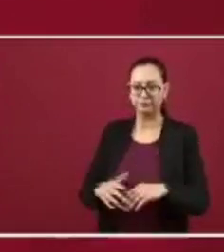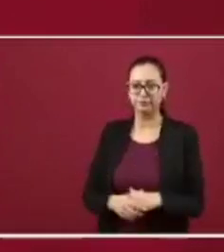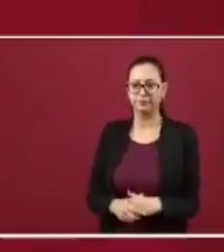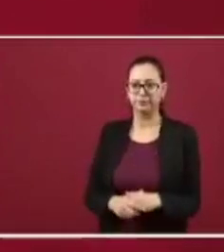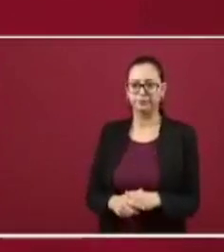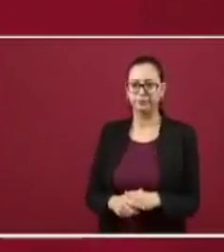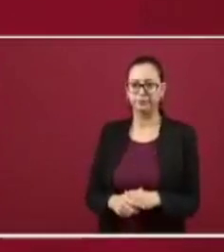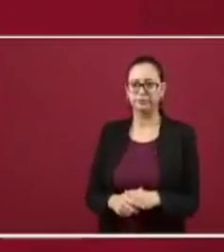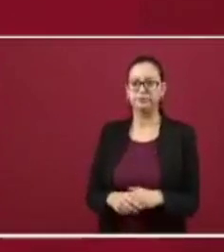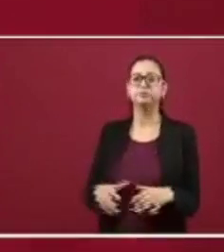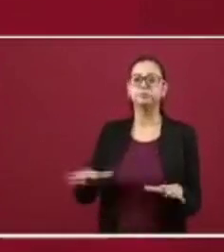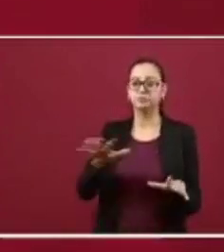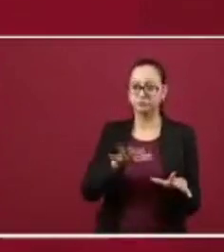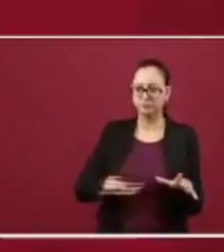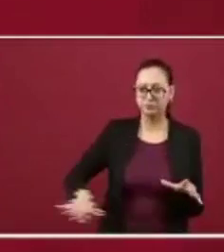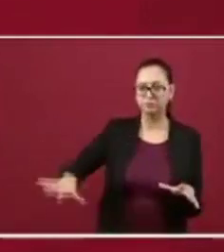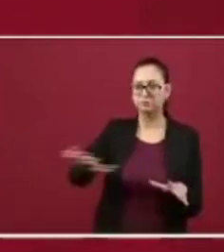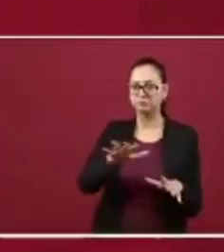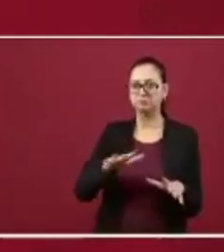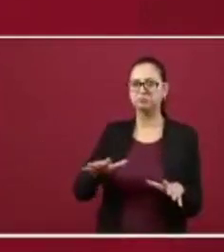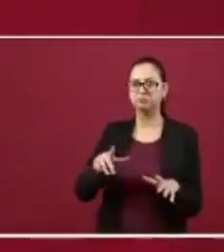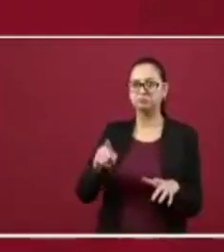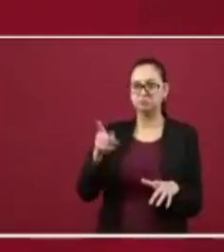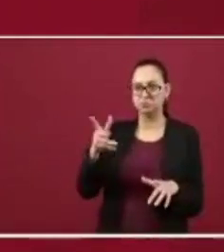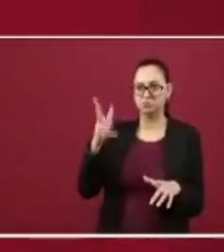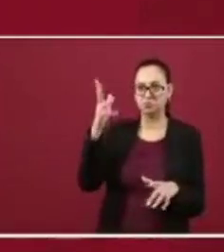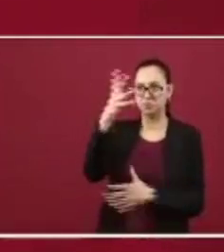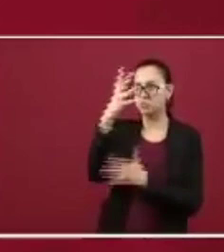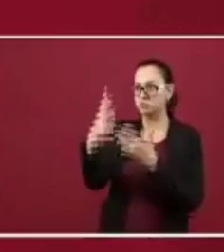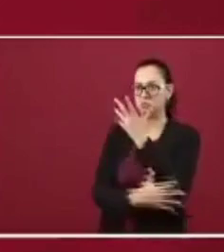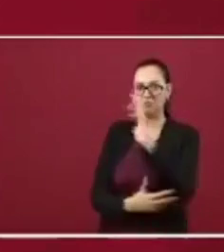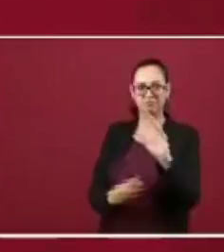porque es una zona con mucho potencial boscoso.